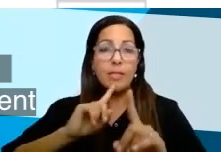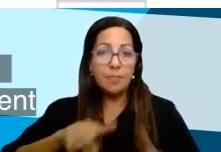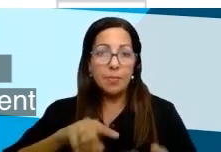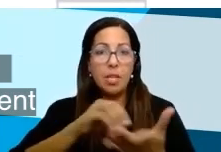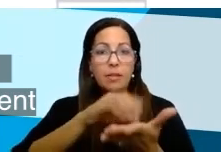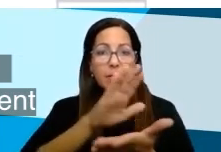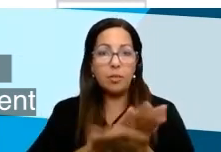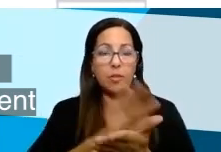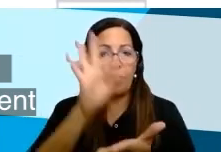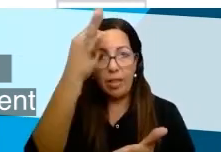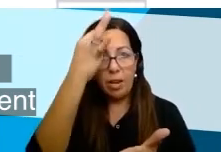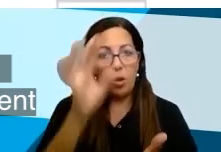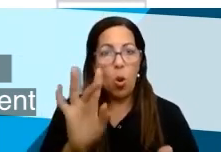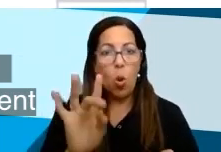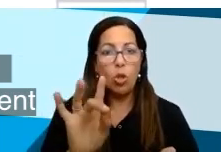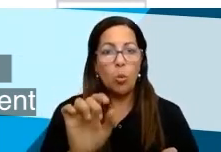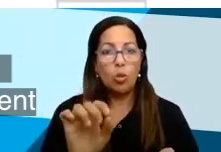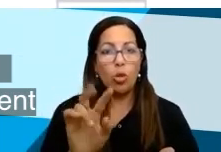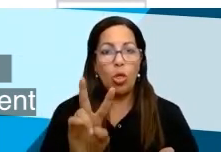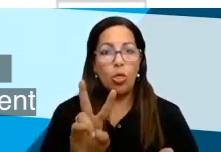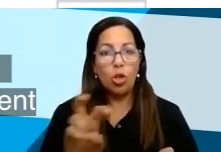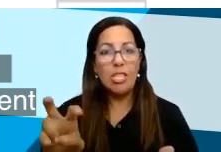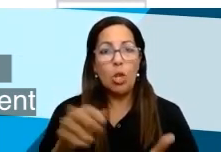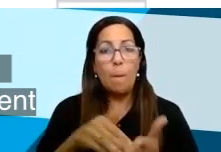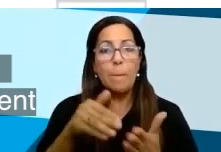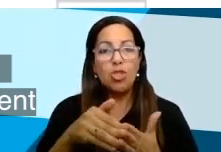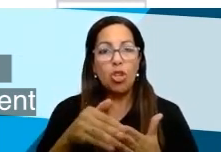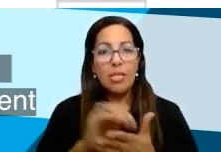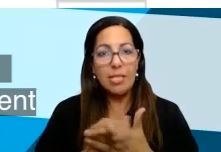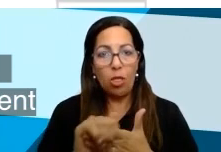8.2 billones de dólares, de 8.200 millones de dólares.